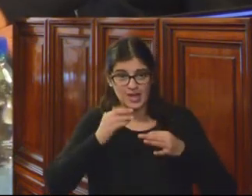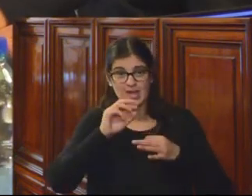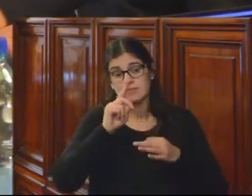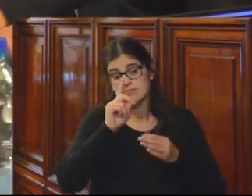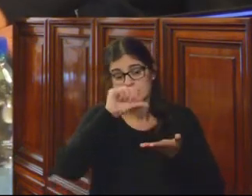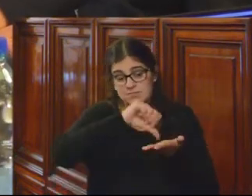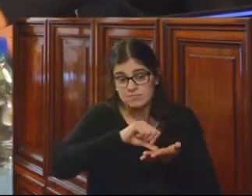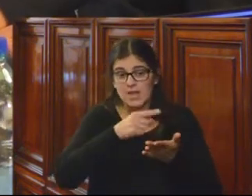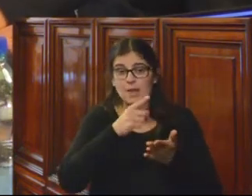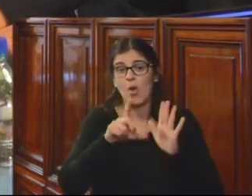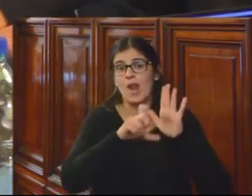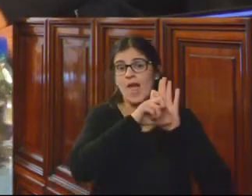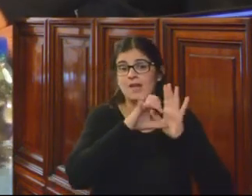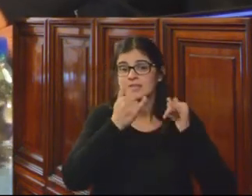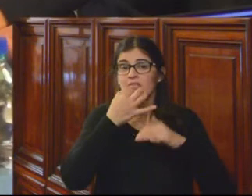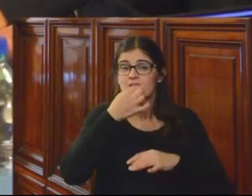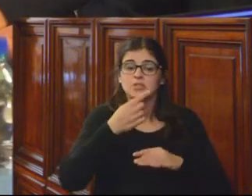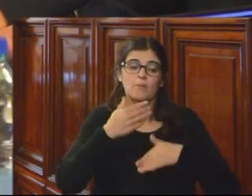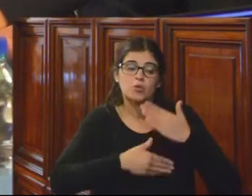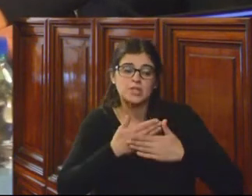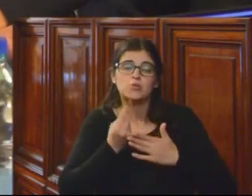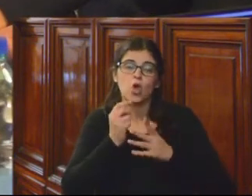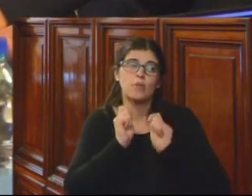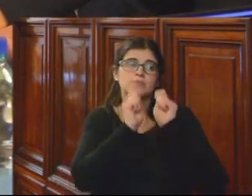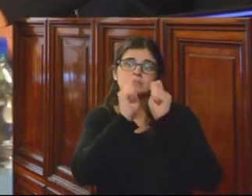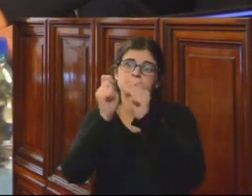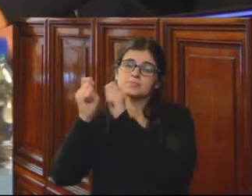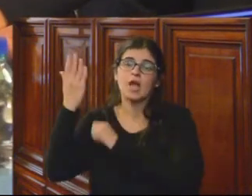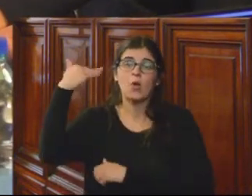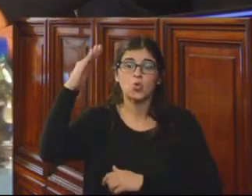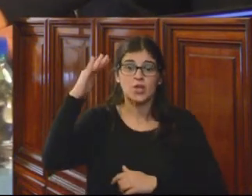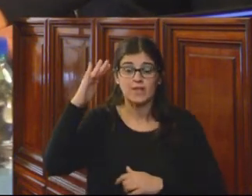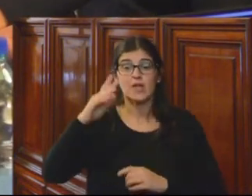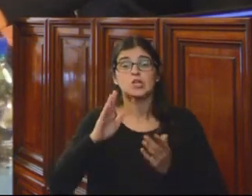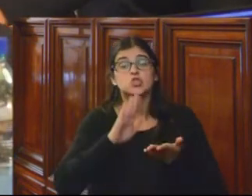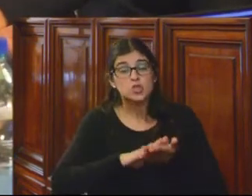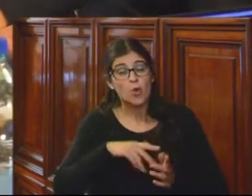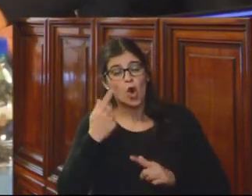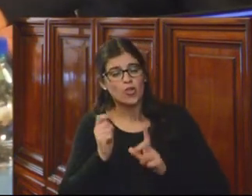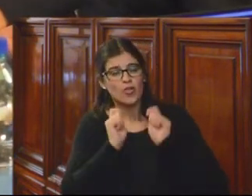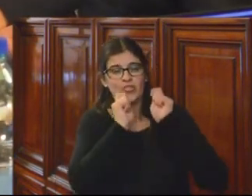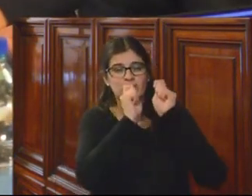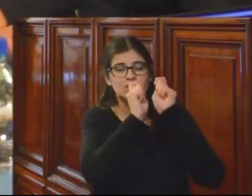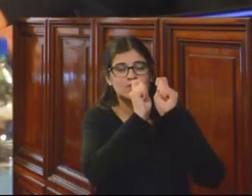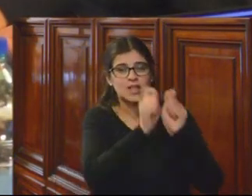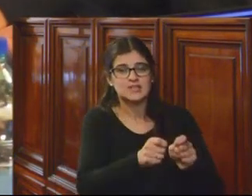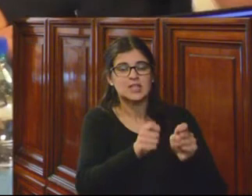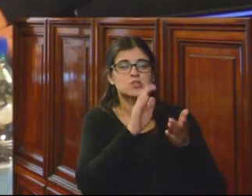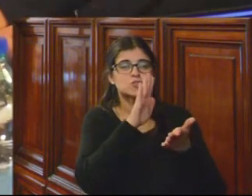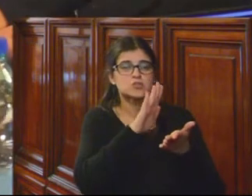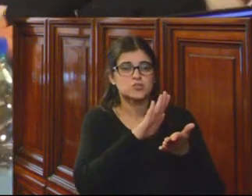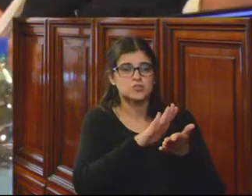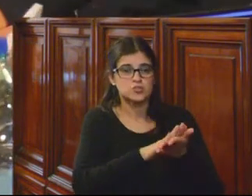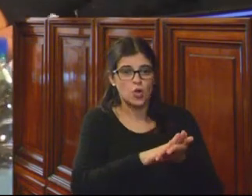organismo habilitado por la ley, ha establecido los procedimientos de designación de autoridades. Con respecto a la designación que tiene que ver con